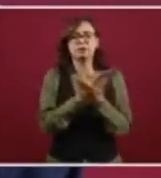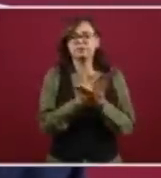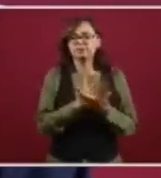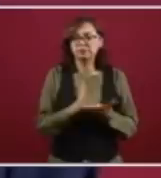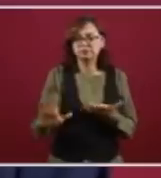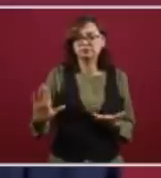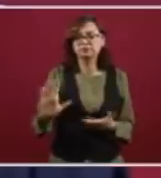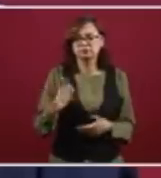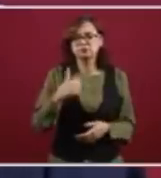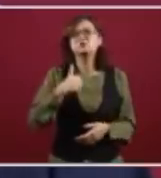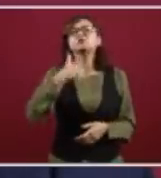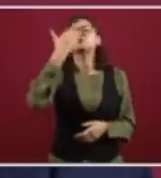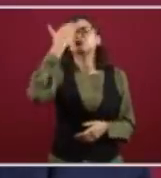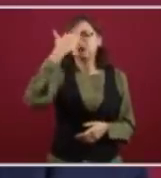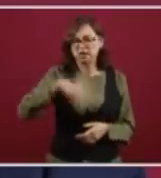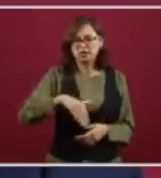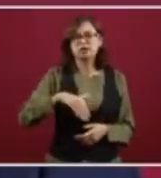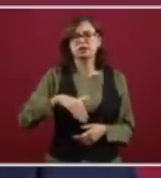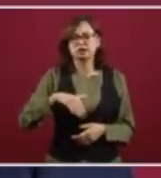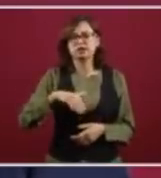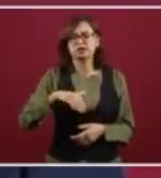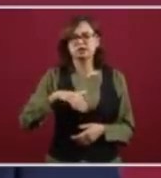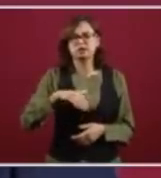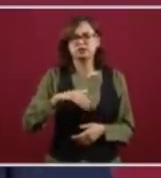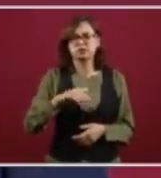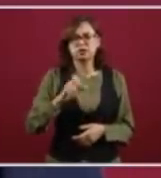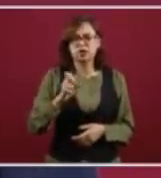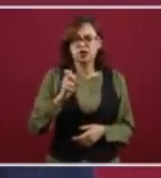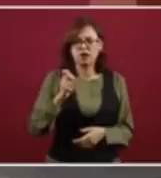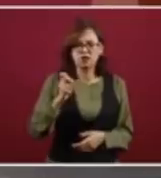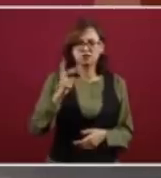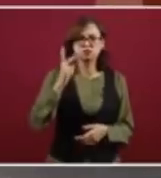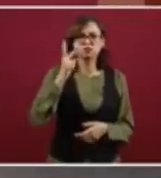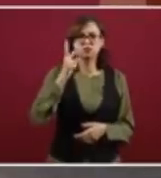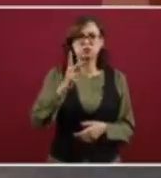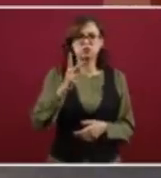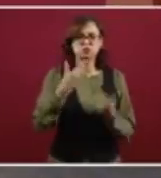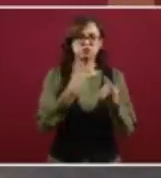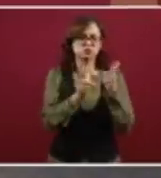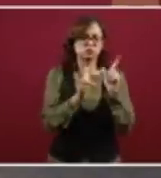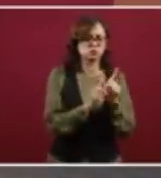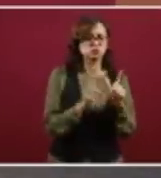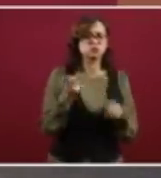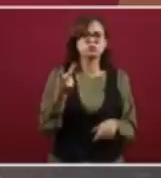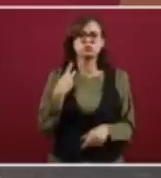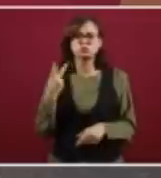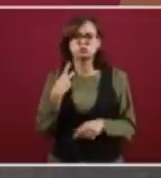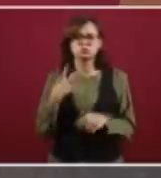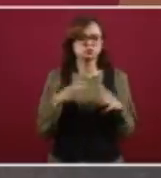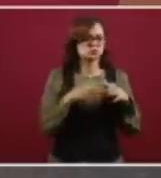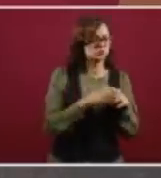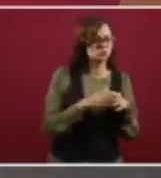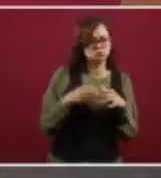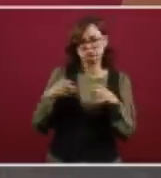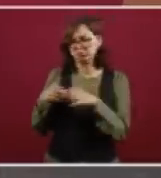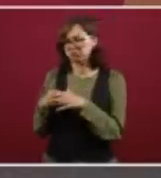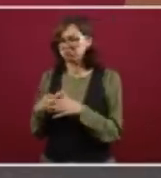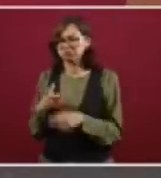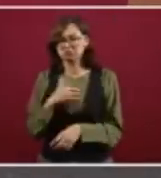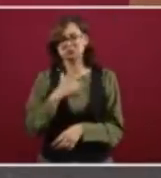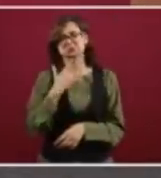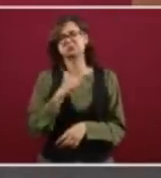Tengo información que los dos partidos ven con buenos